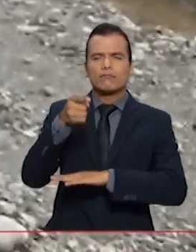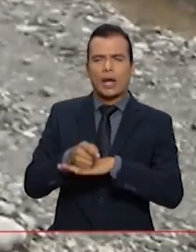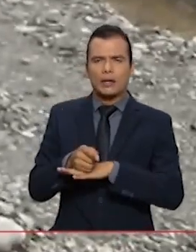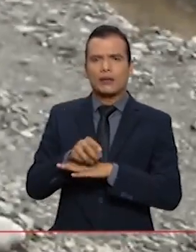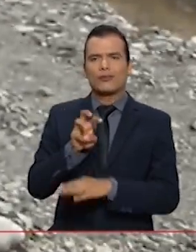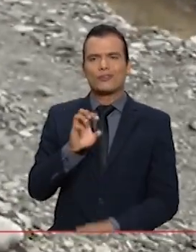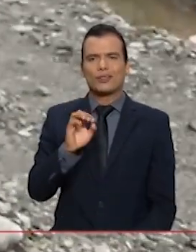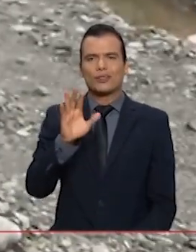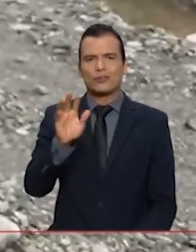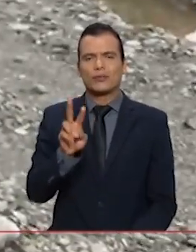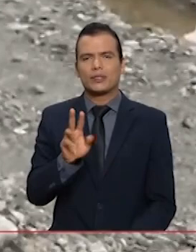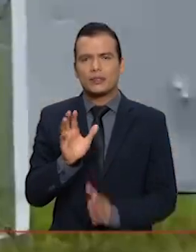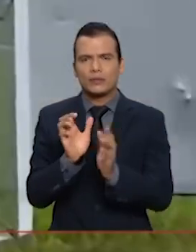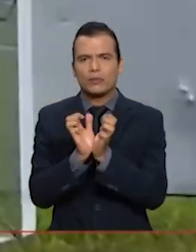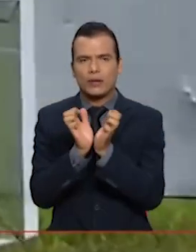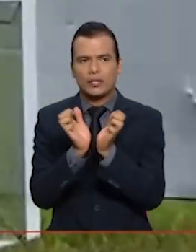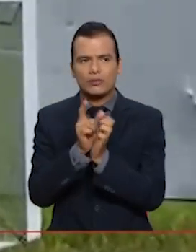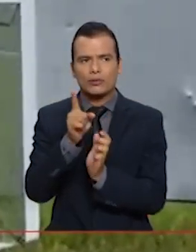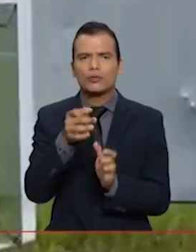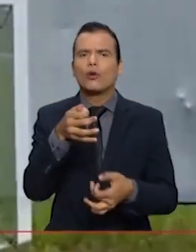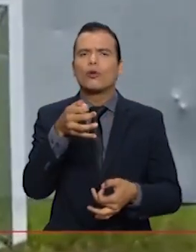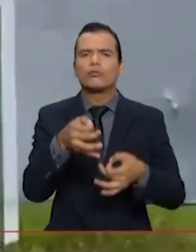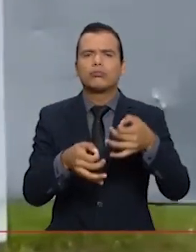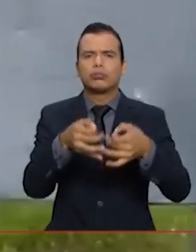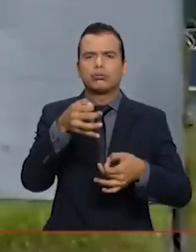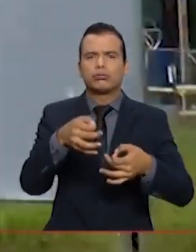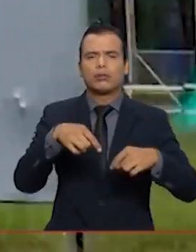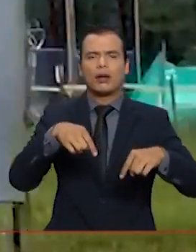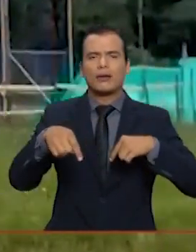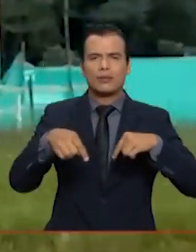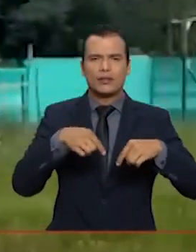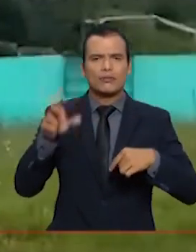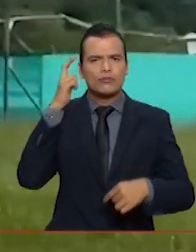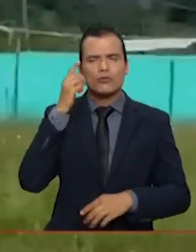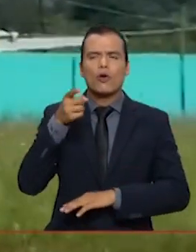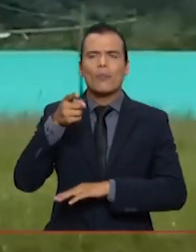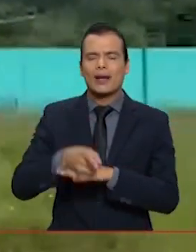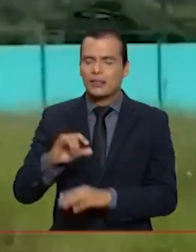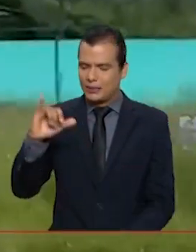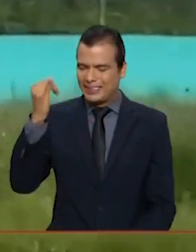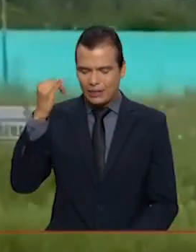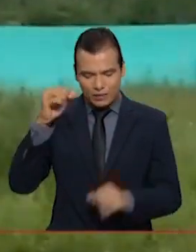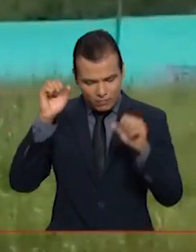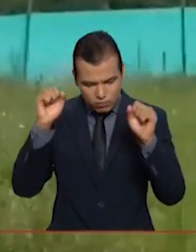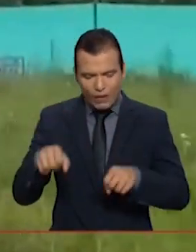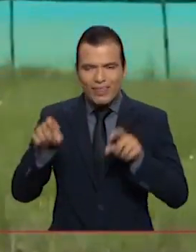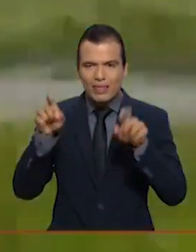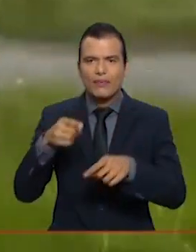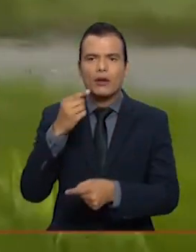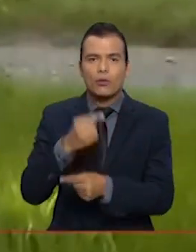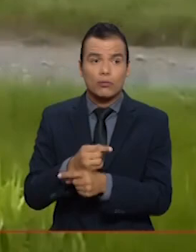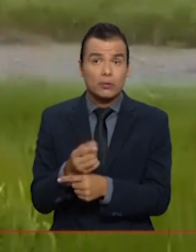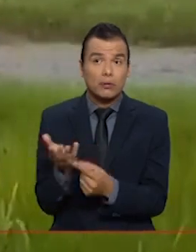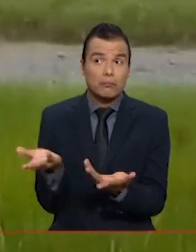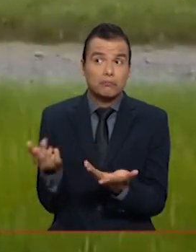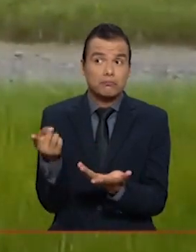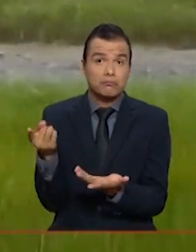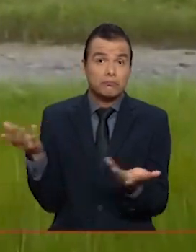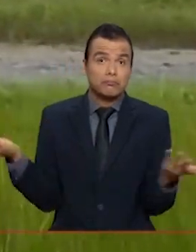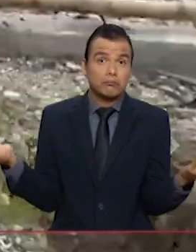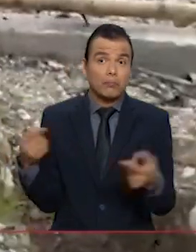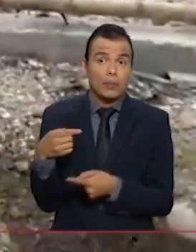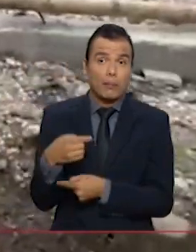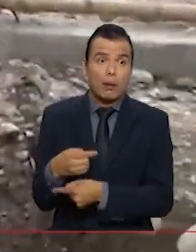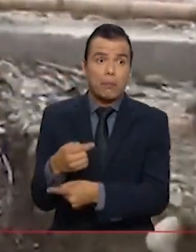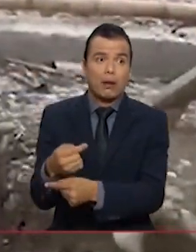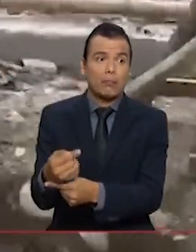del 25 de mayo por parte del Tribunal Administrativo del Departamento del Chocó. Entonces estamos esperando que cumplan las órdenes